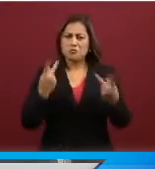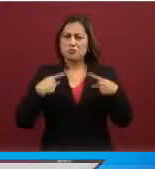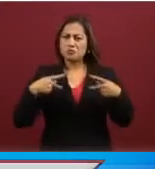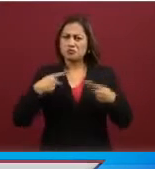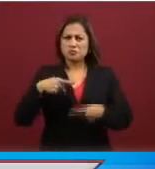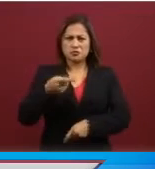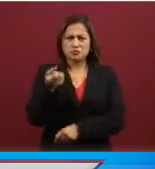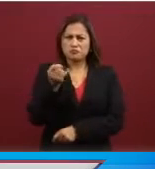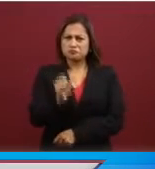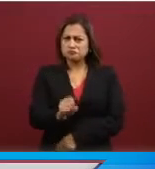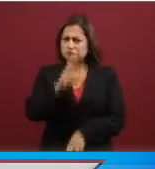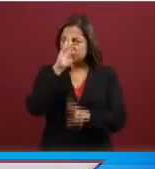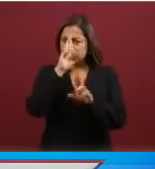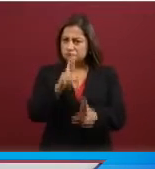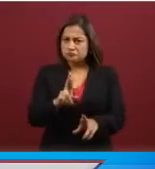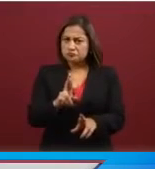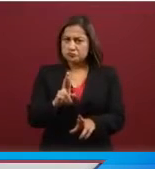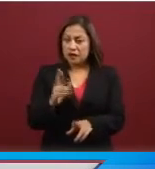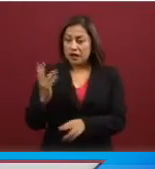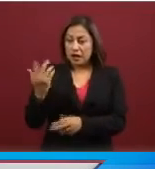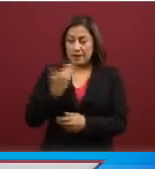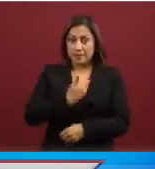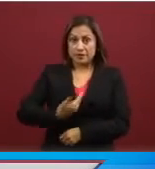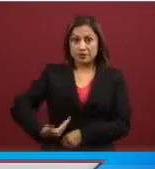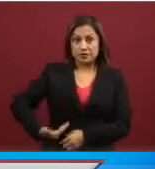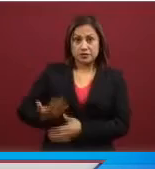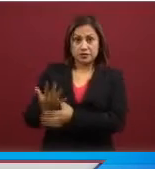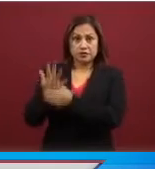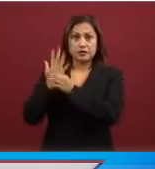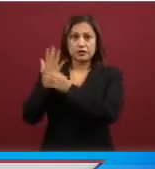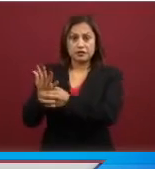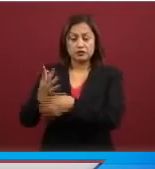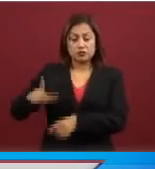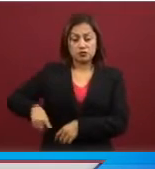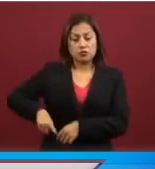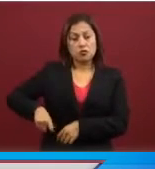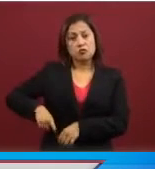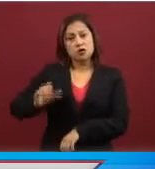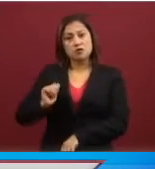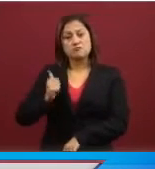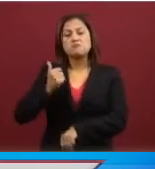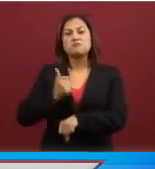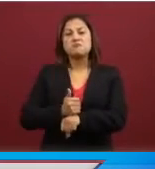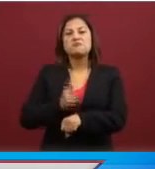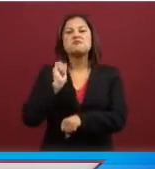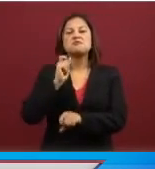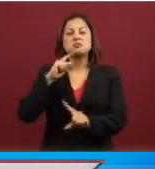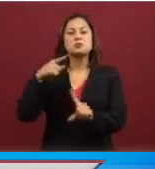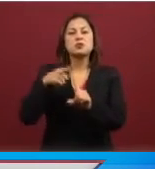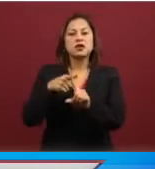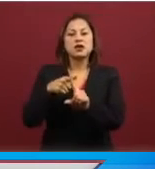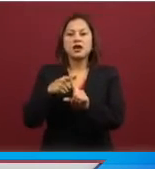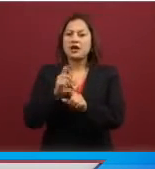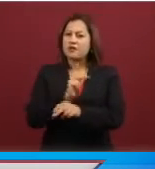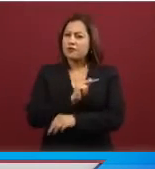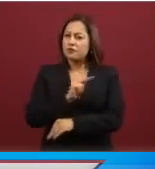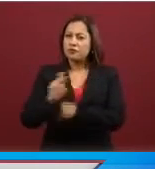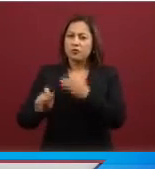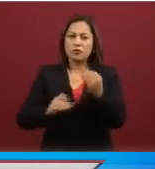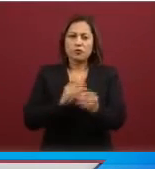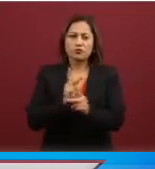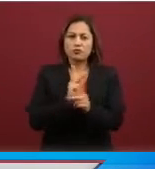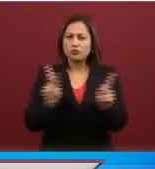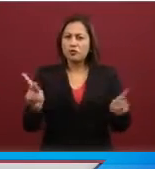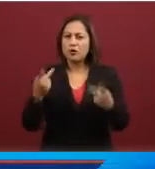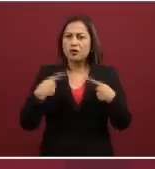la Homofobia y menciona que su gobierno no busca la no tolerancia, sino el respeto a todas las personas sin importar su orientación sexual,